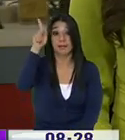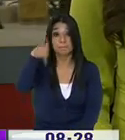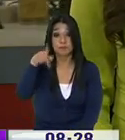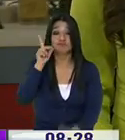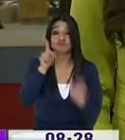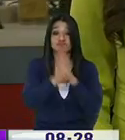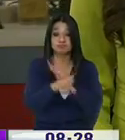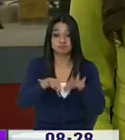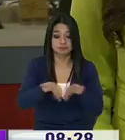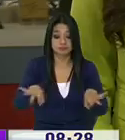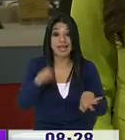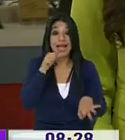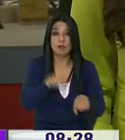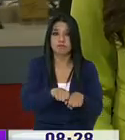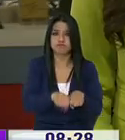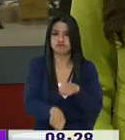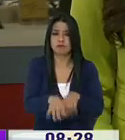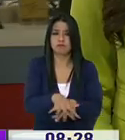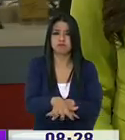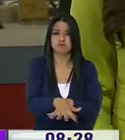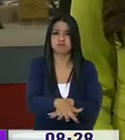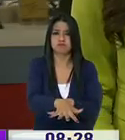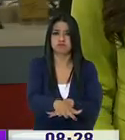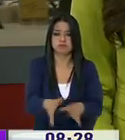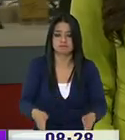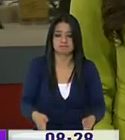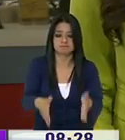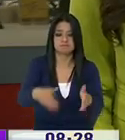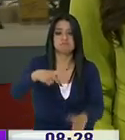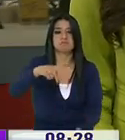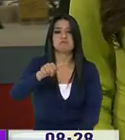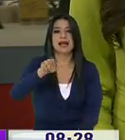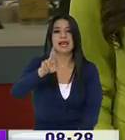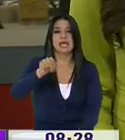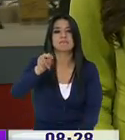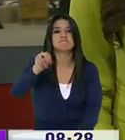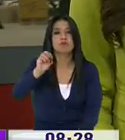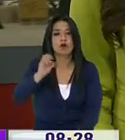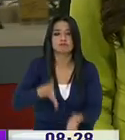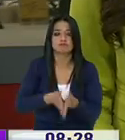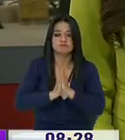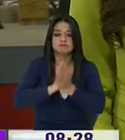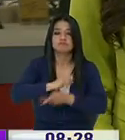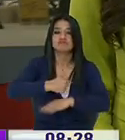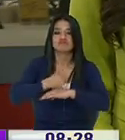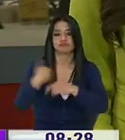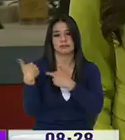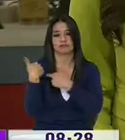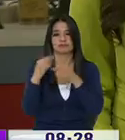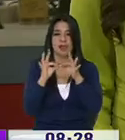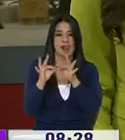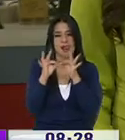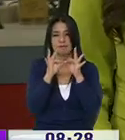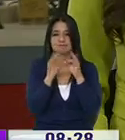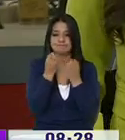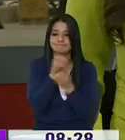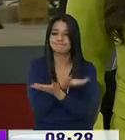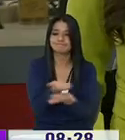de agua que por semanas se encuentra sobre la calle Palermo. Y solicitan a las autoridades competentes la